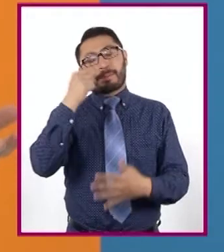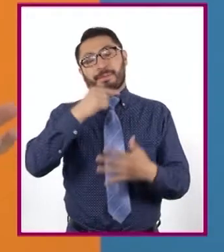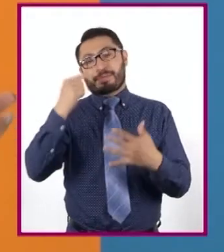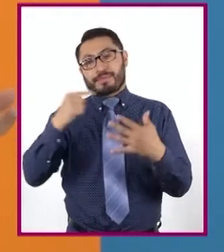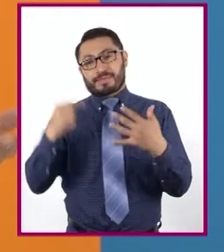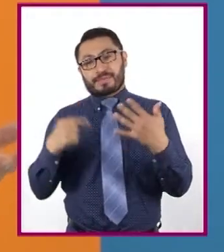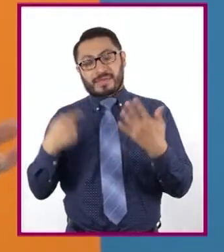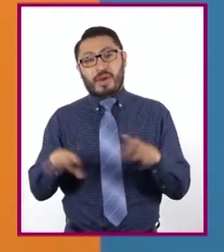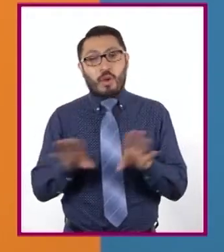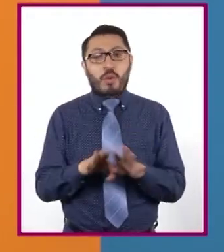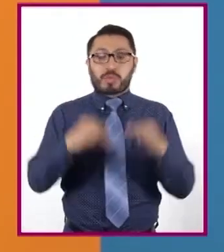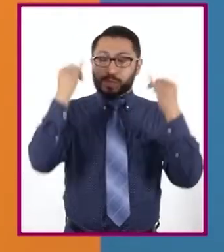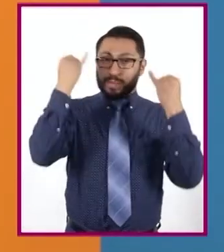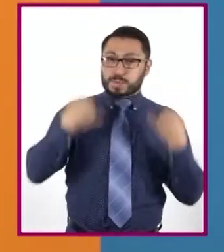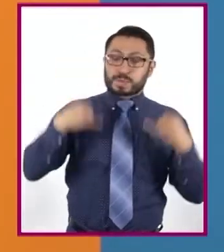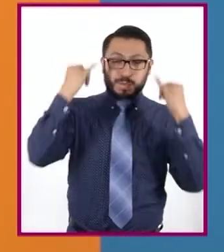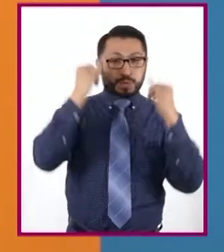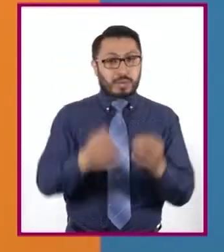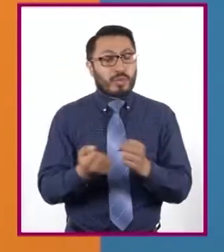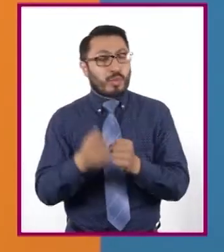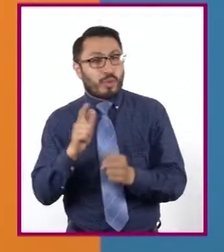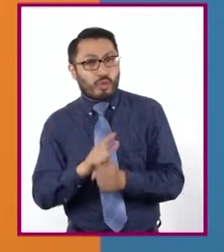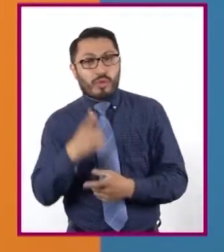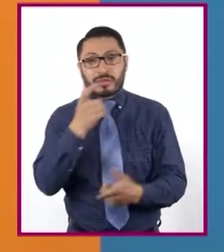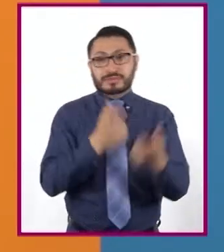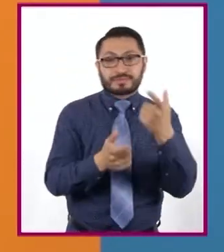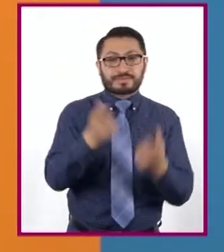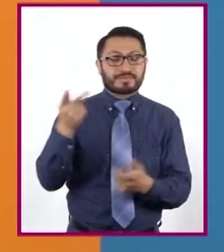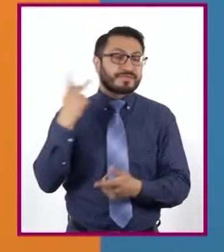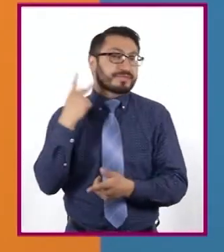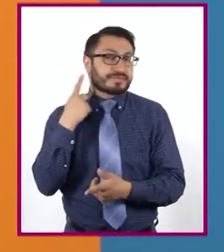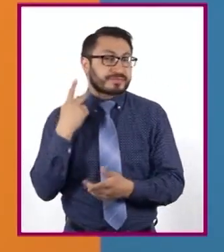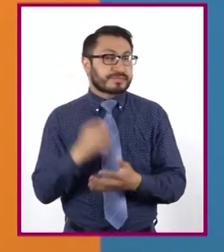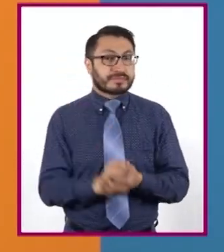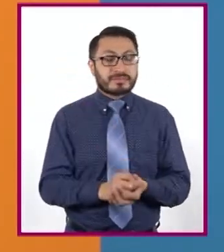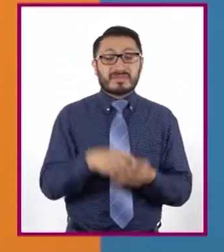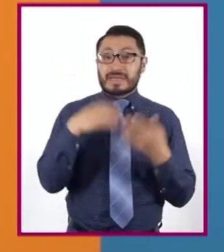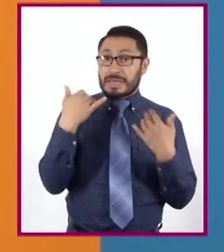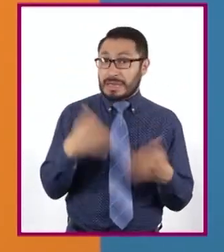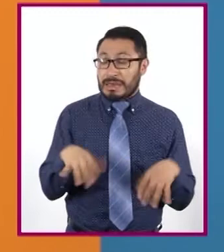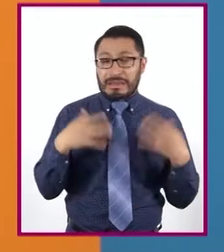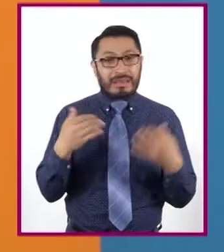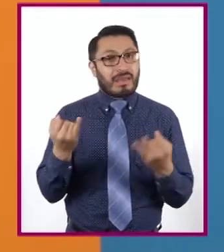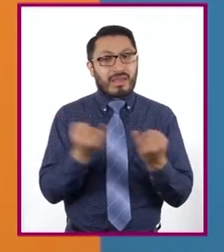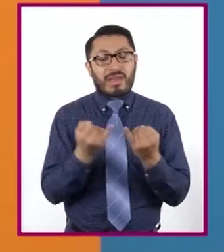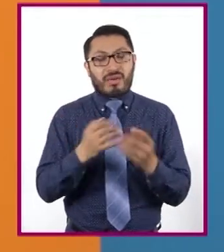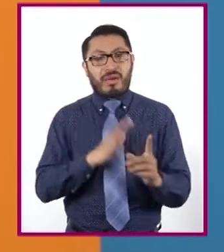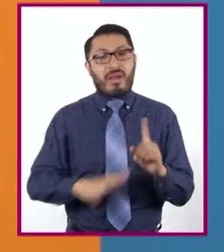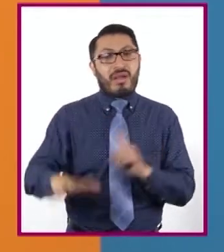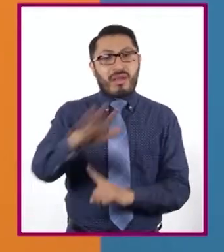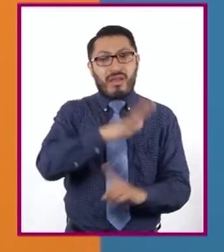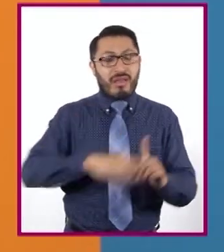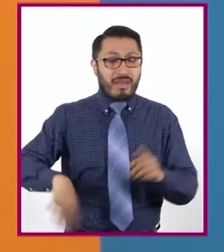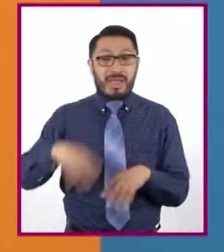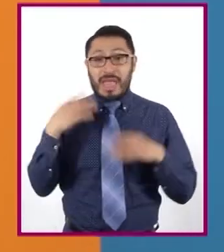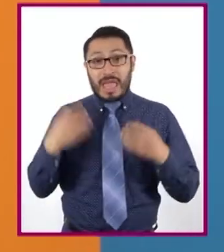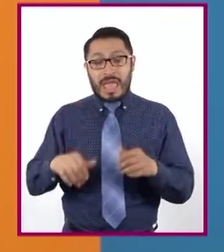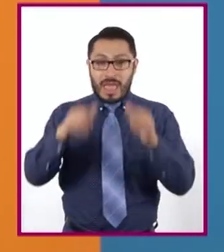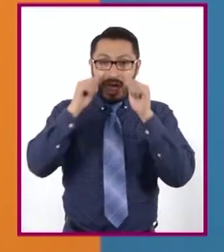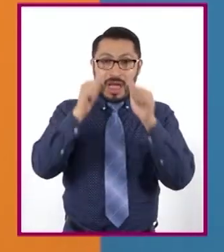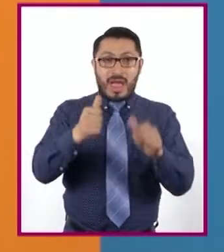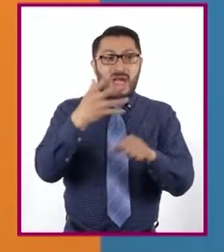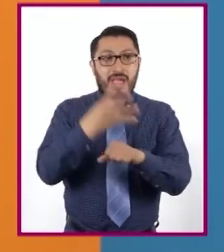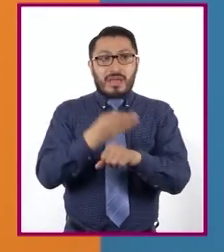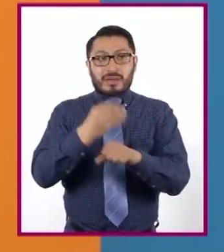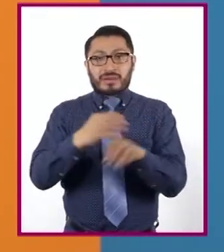de carácter personal, social, económico, político e incluso ambiental, y que para atenderlos se han